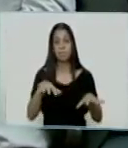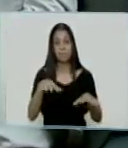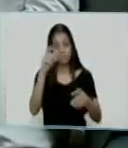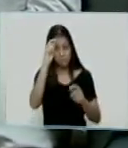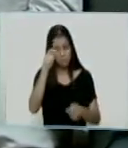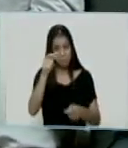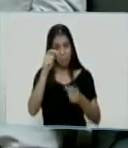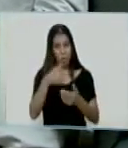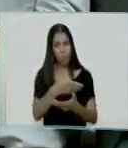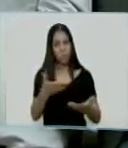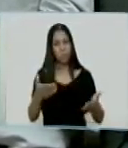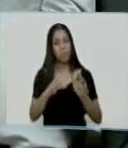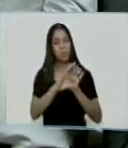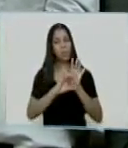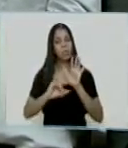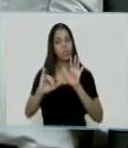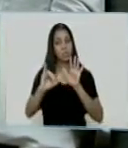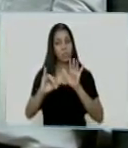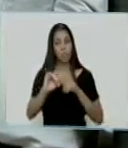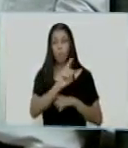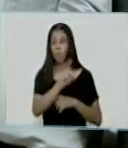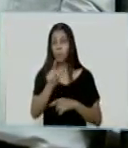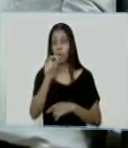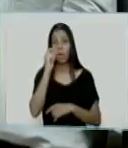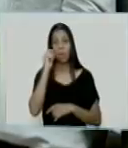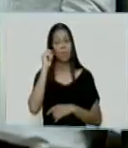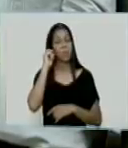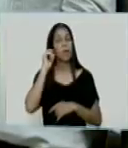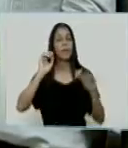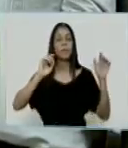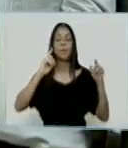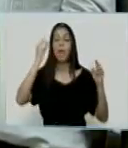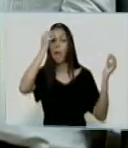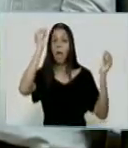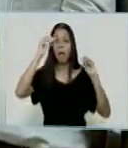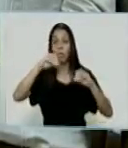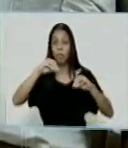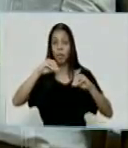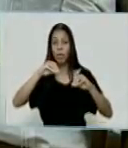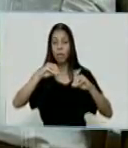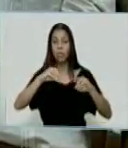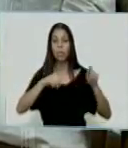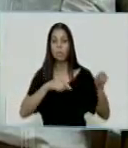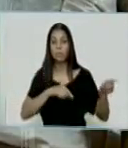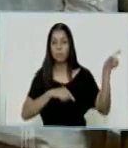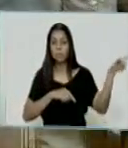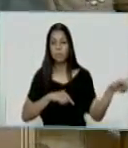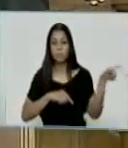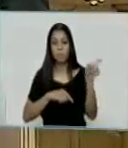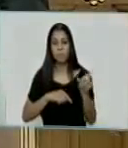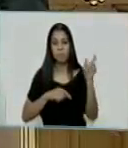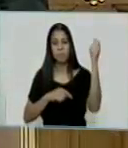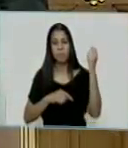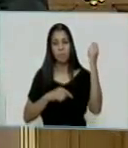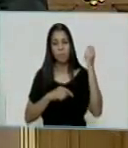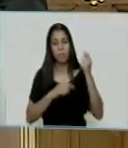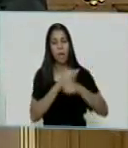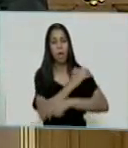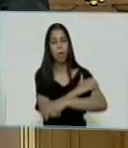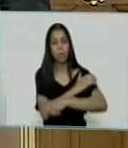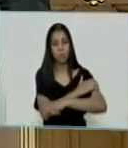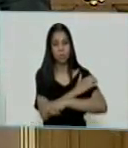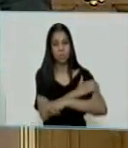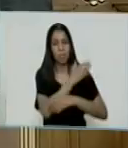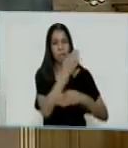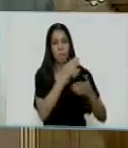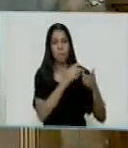Nacional Constituyente, que los constituyentes y las constituyentes que estén de acuerdo con el allanamiento de la inmunidad parlamentaria de estos